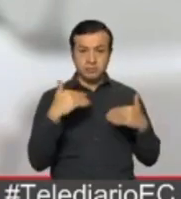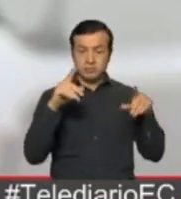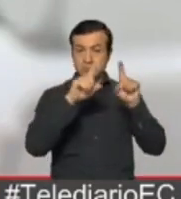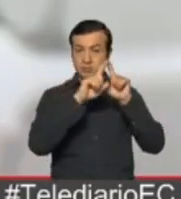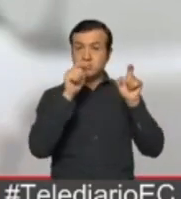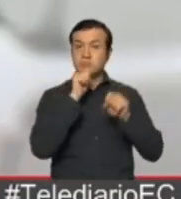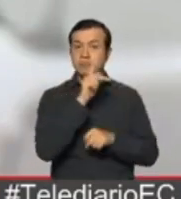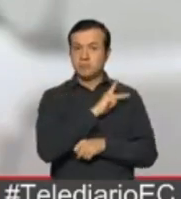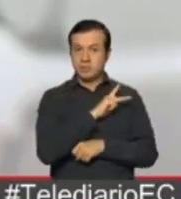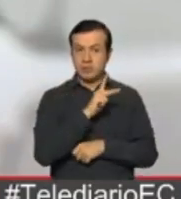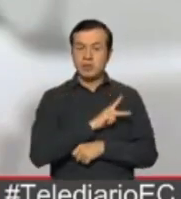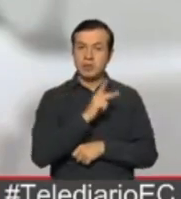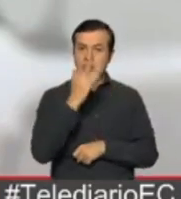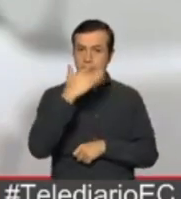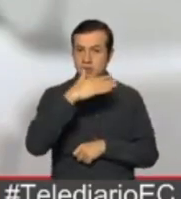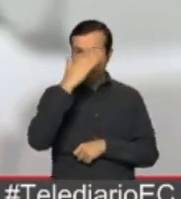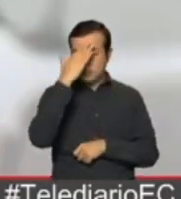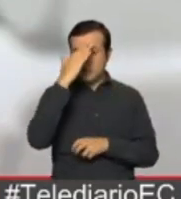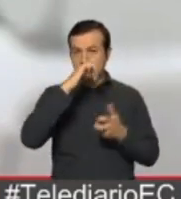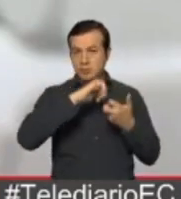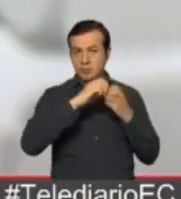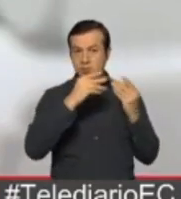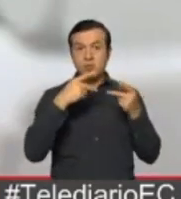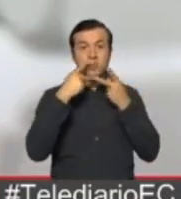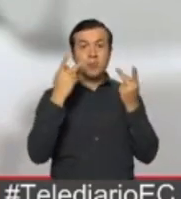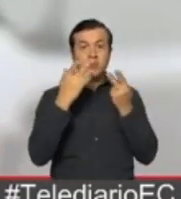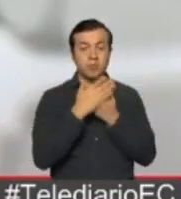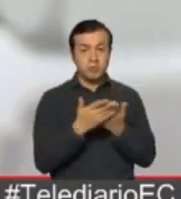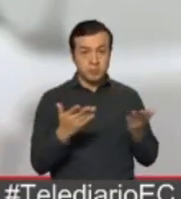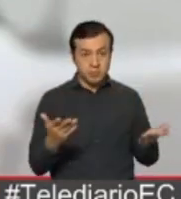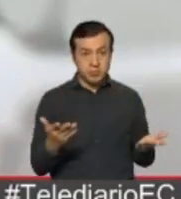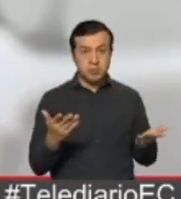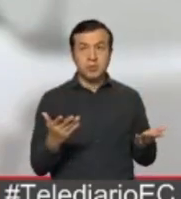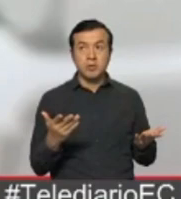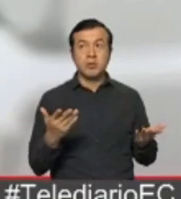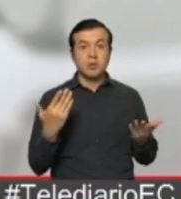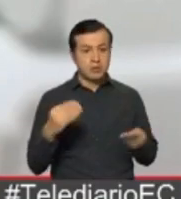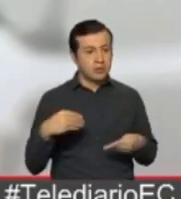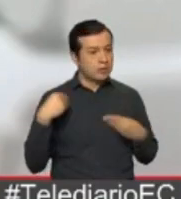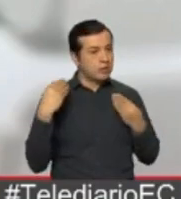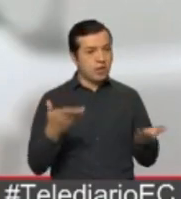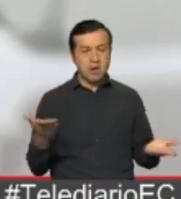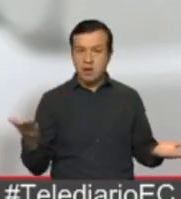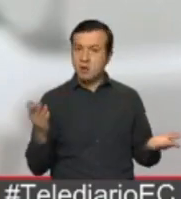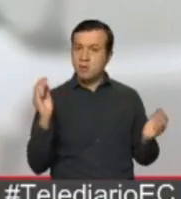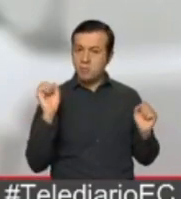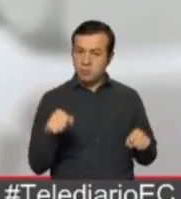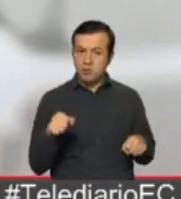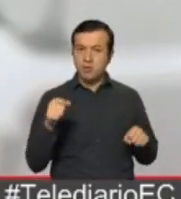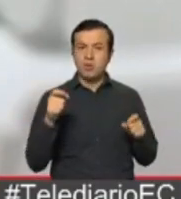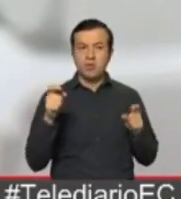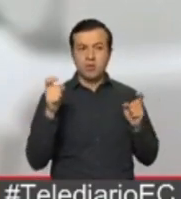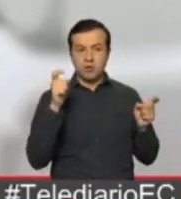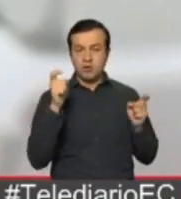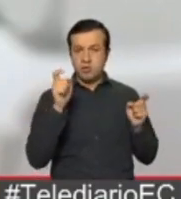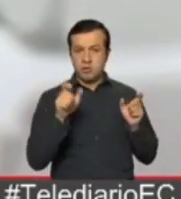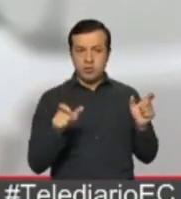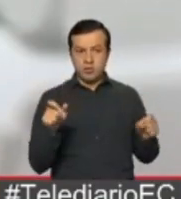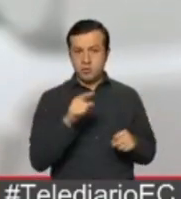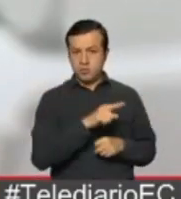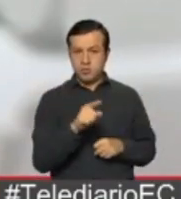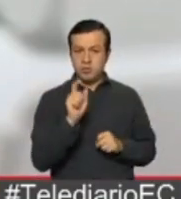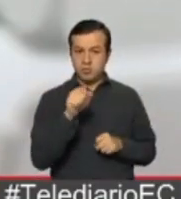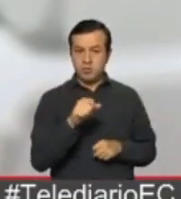que identifica soluciones a problemas públicos puede poder dar las condiciones de contorno adecuadas para que puedan